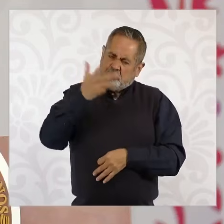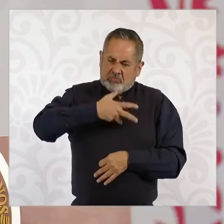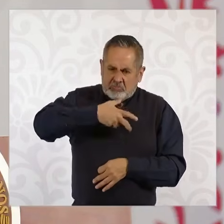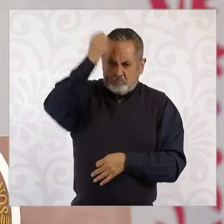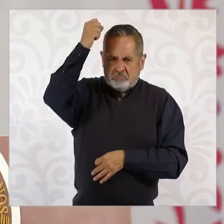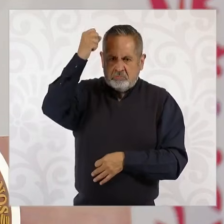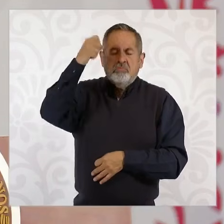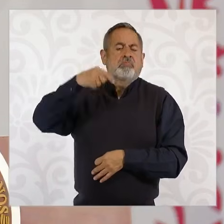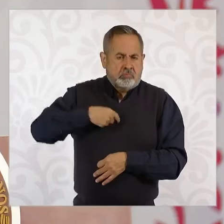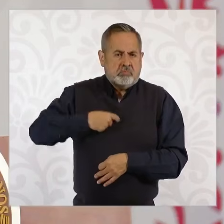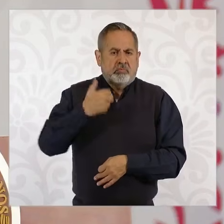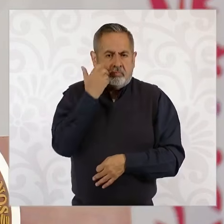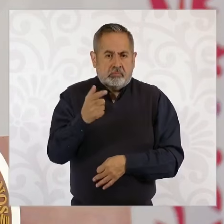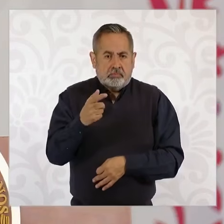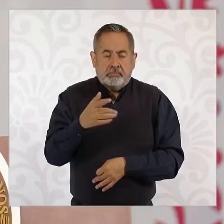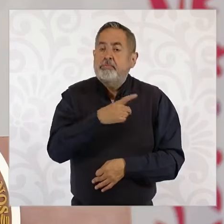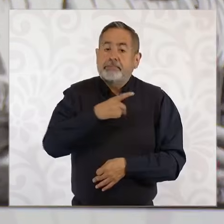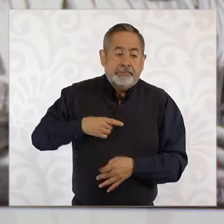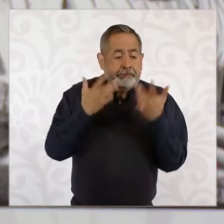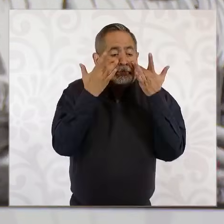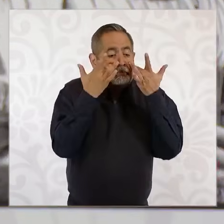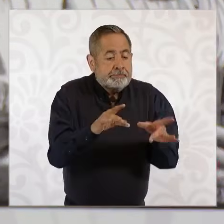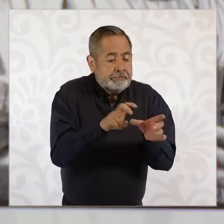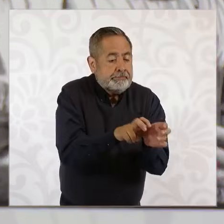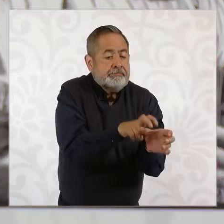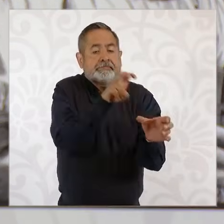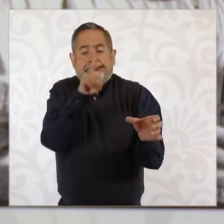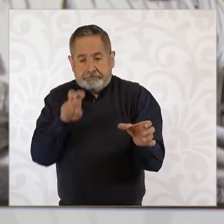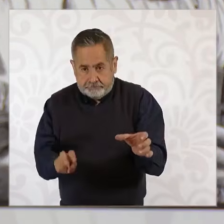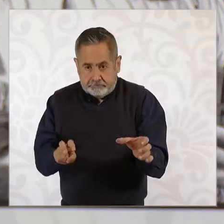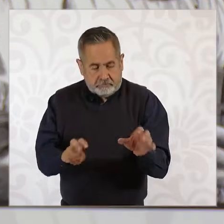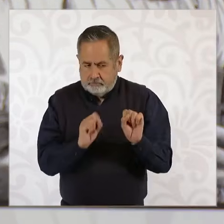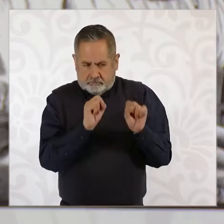como candidato, debe dejar el gobierno. No se puede